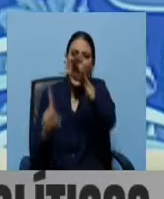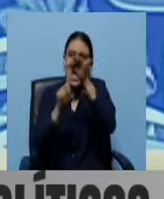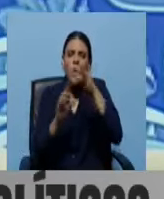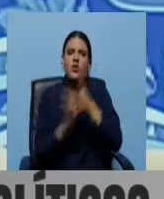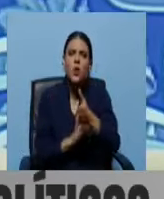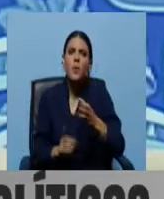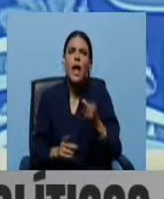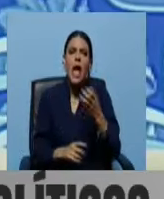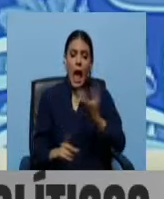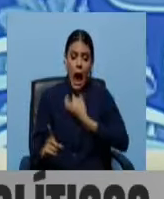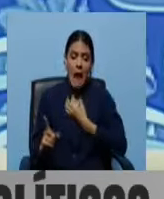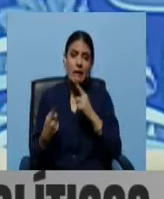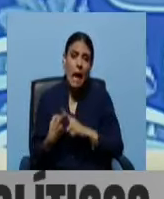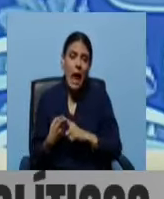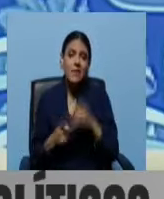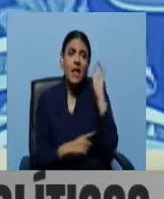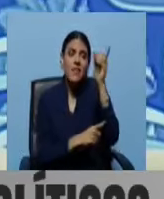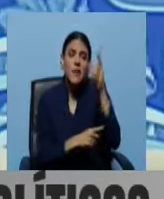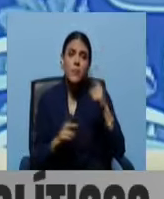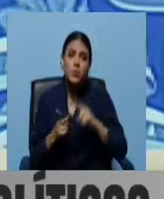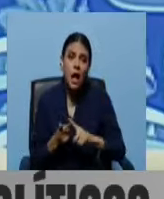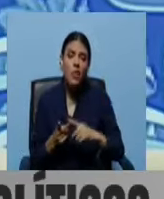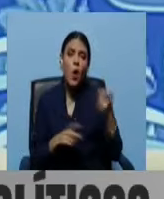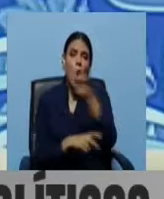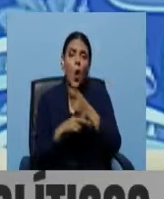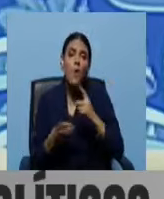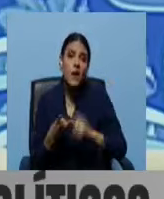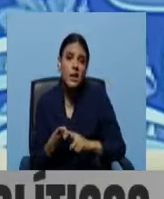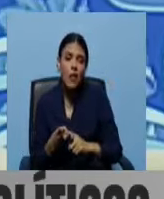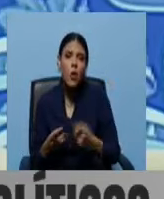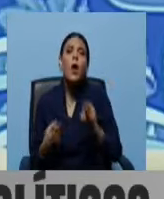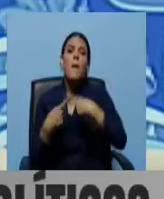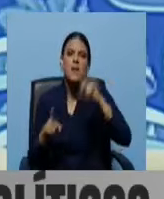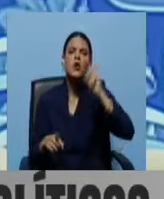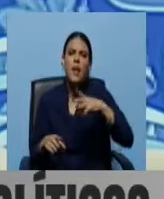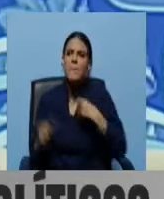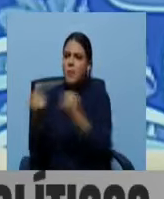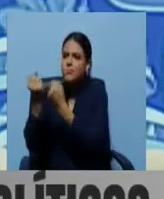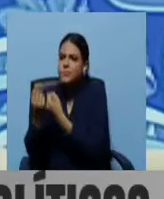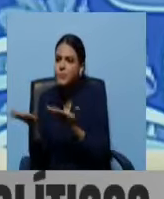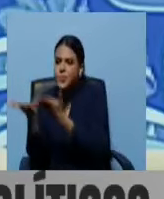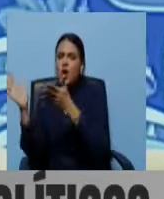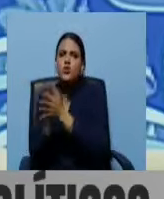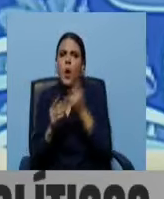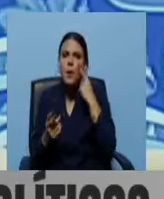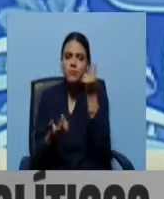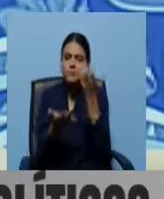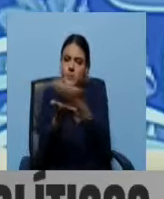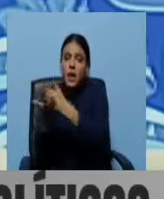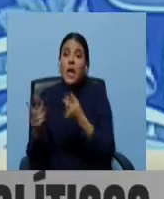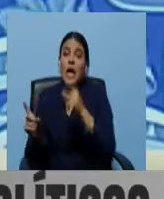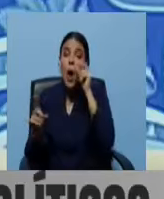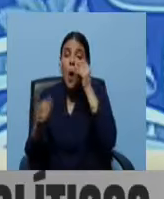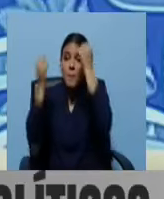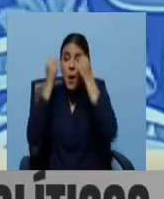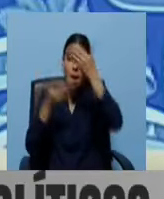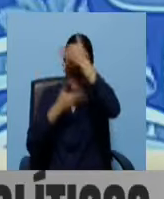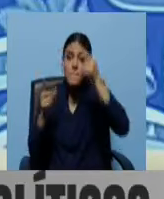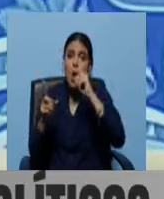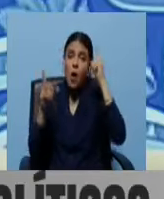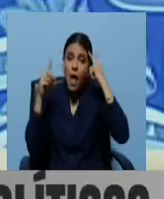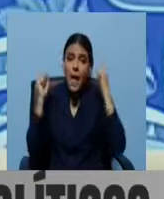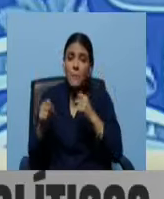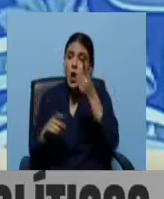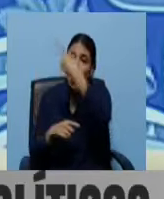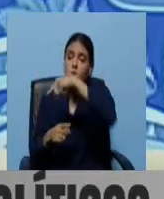y diputados y gobernadores, pero por otra parte promueven una colecta para que Eric Prince y Blackwater y toda esa